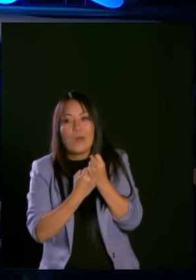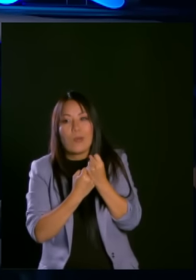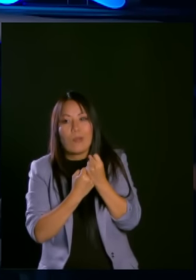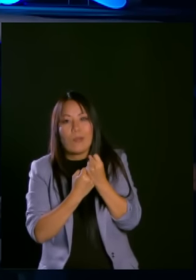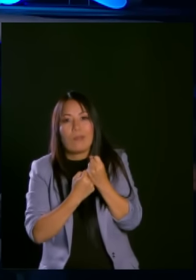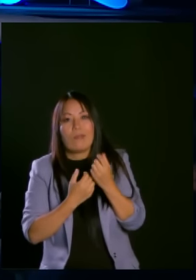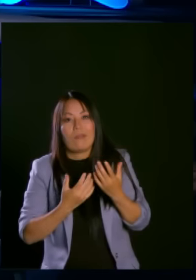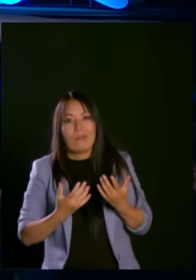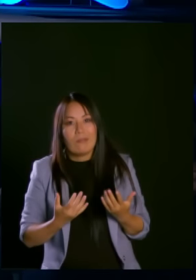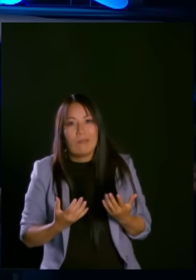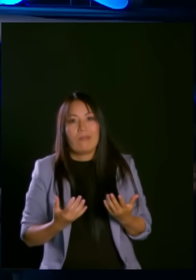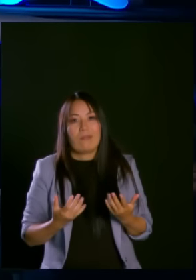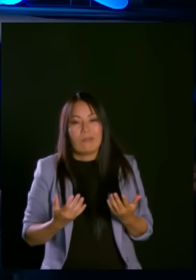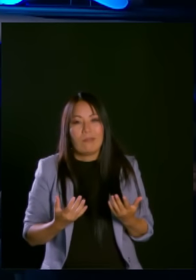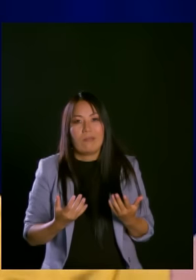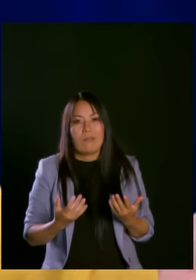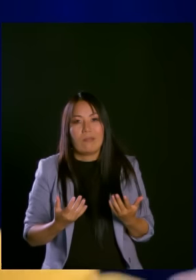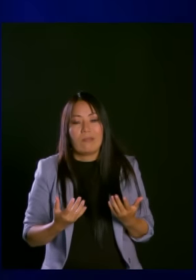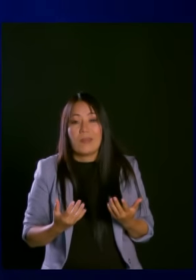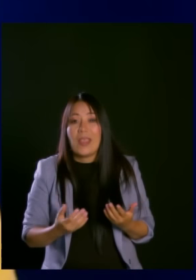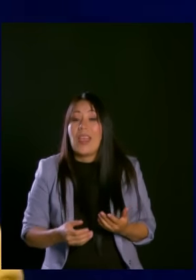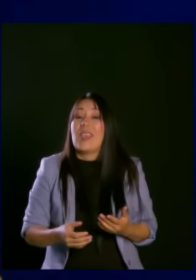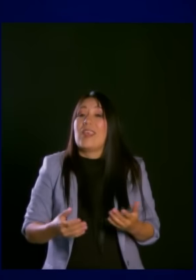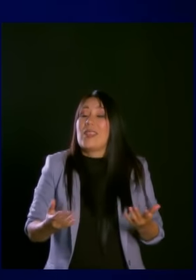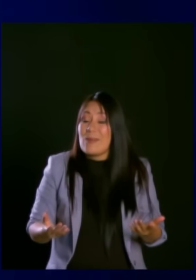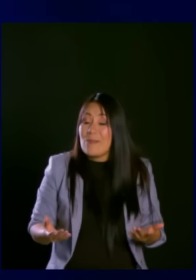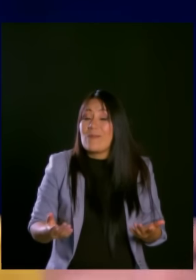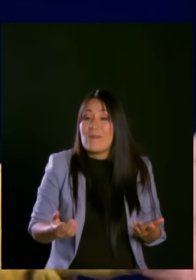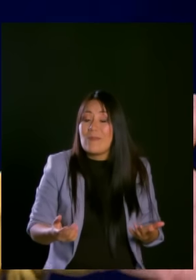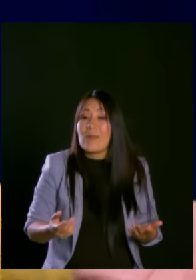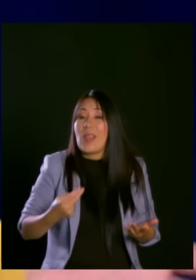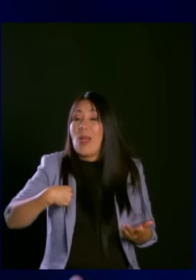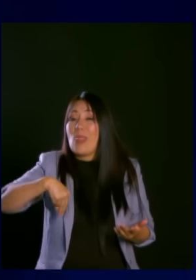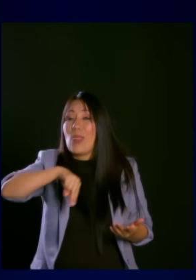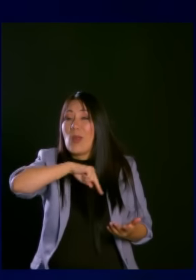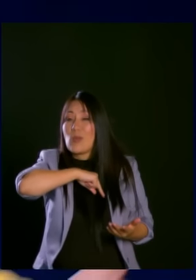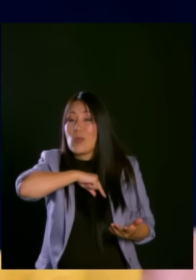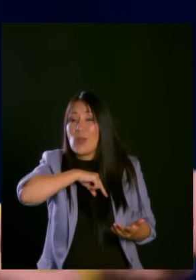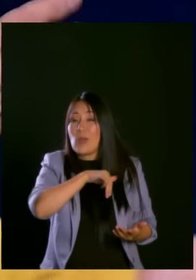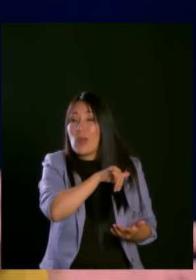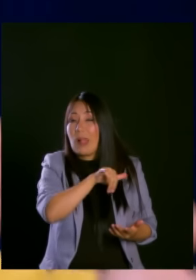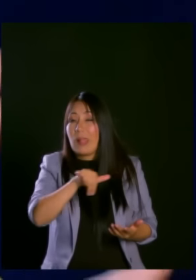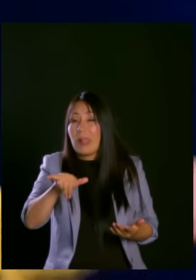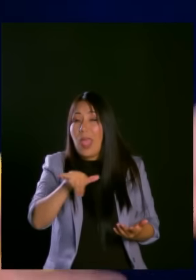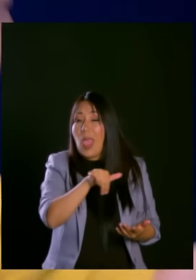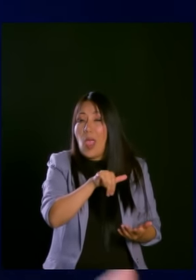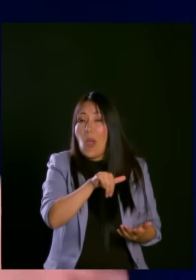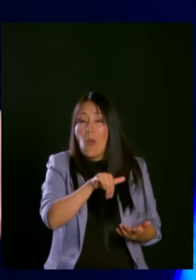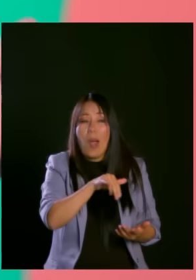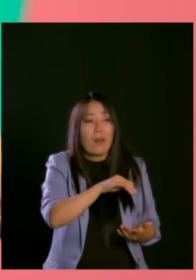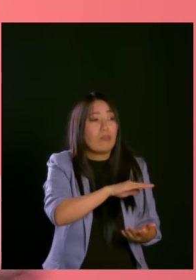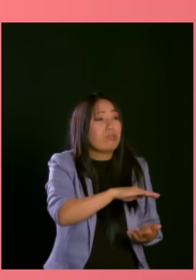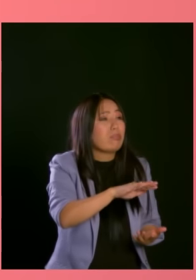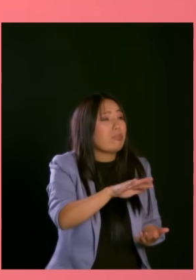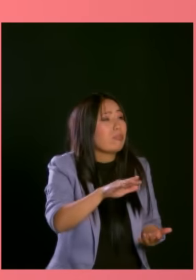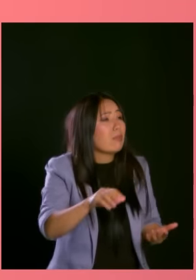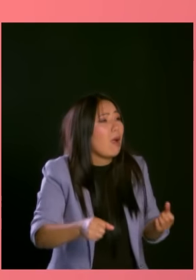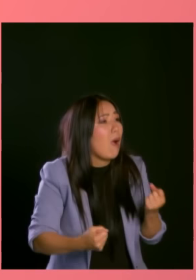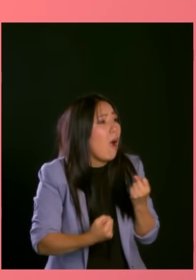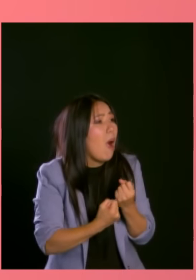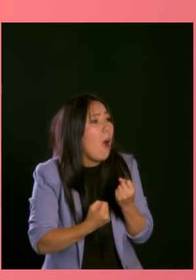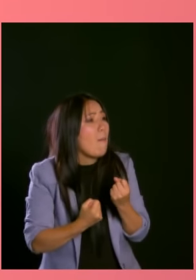No sé si me estoy explicando. Y muchas veces, cuando estamos emprendiendo algo, como que queremos el apoyo de quien se